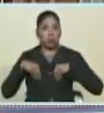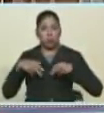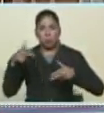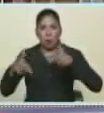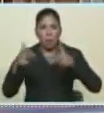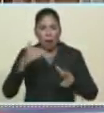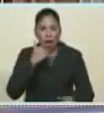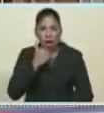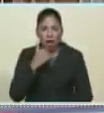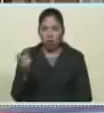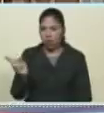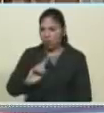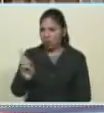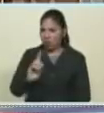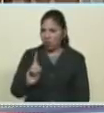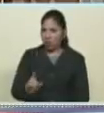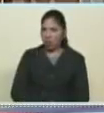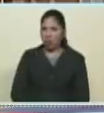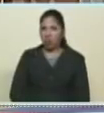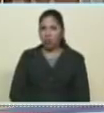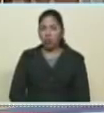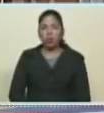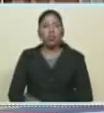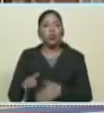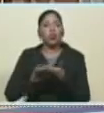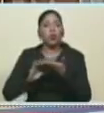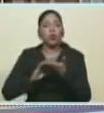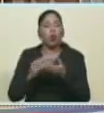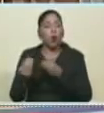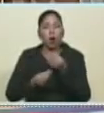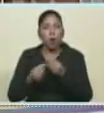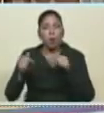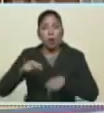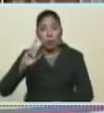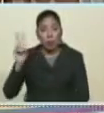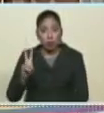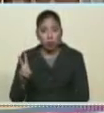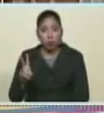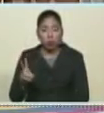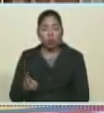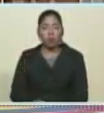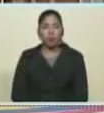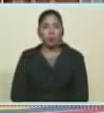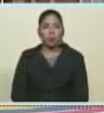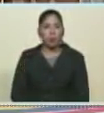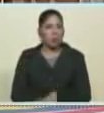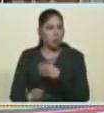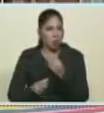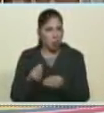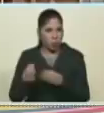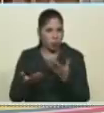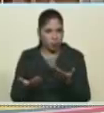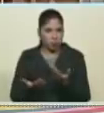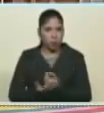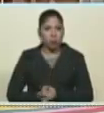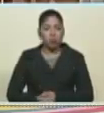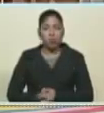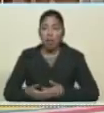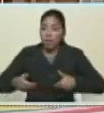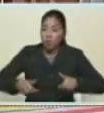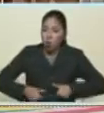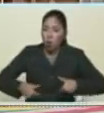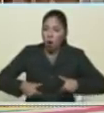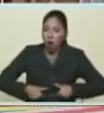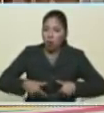tiroteando los sistemas políticos del país. La solución a los problemas de nuestro país la vamos a encontrar en un gran